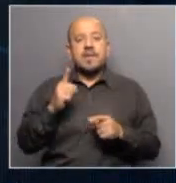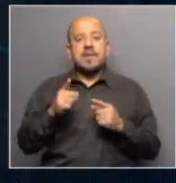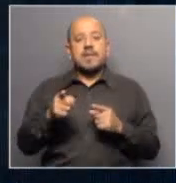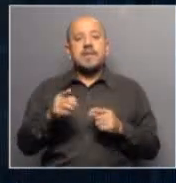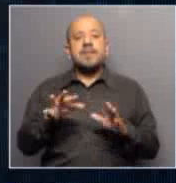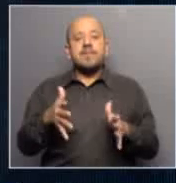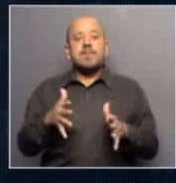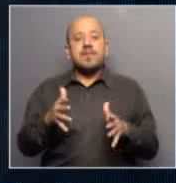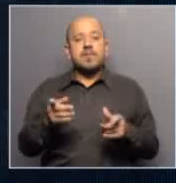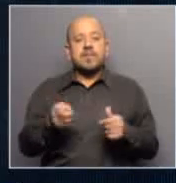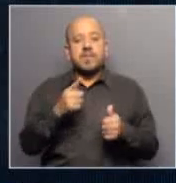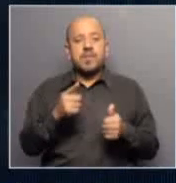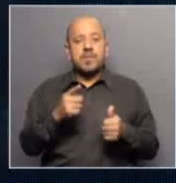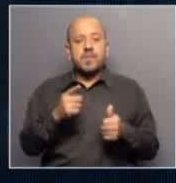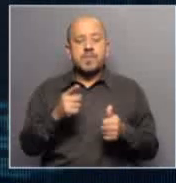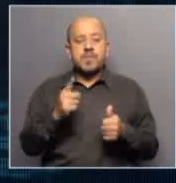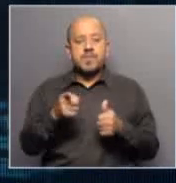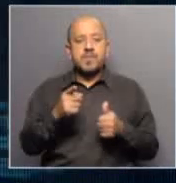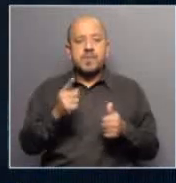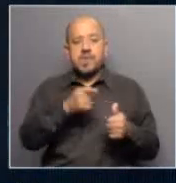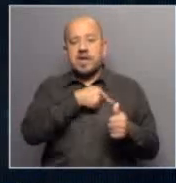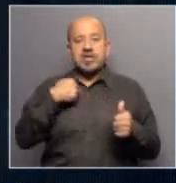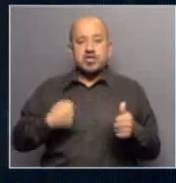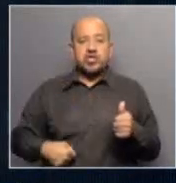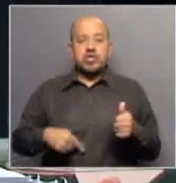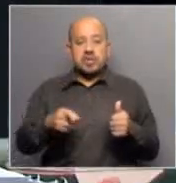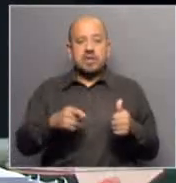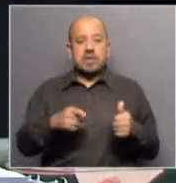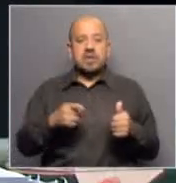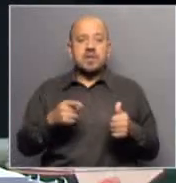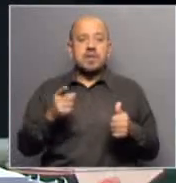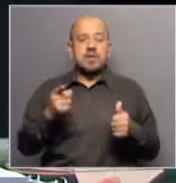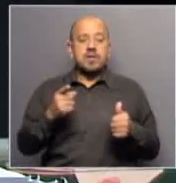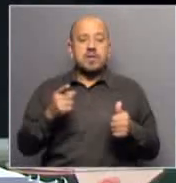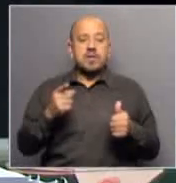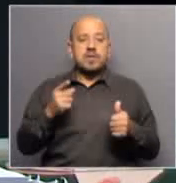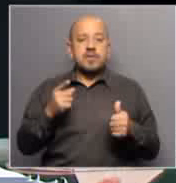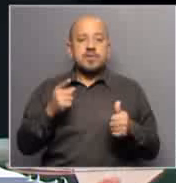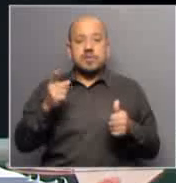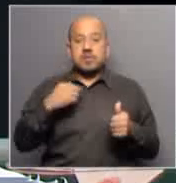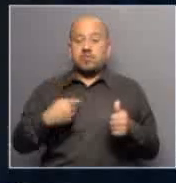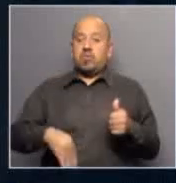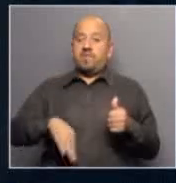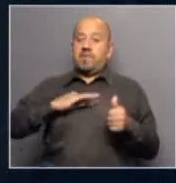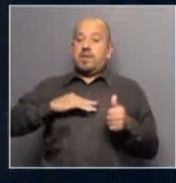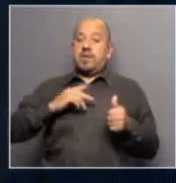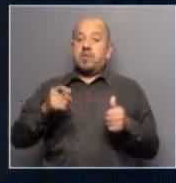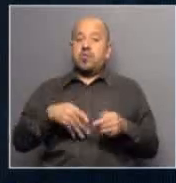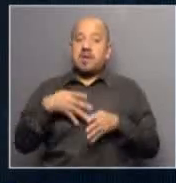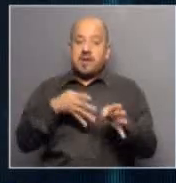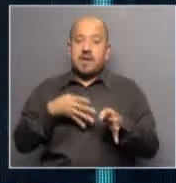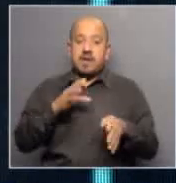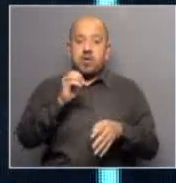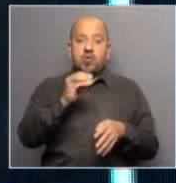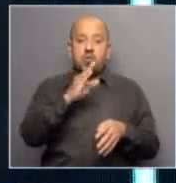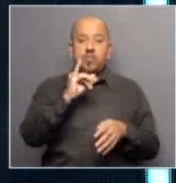fue promovida por China, que había sido ofendida por las potencias europeas con la guerra del opio, y